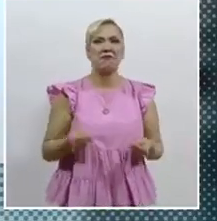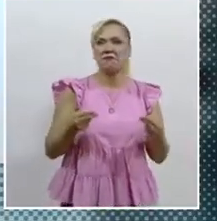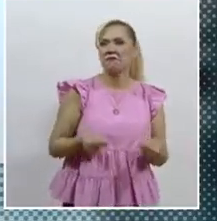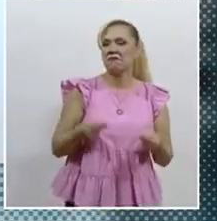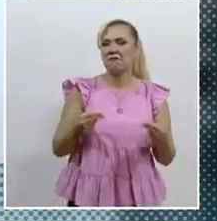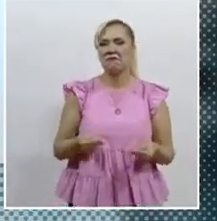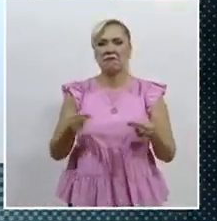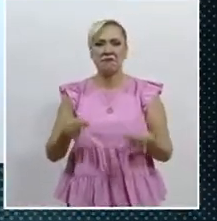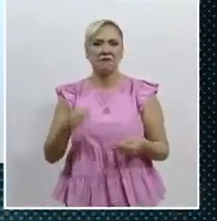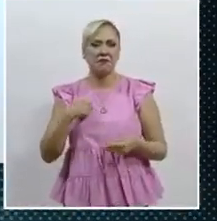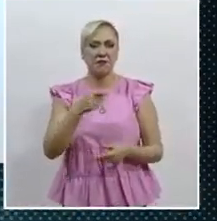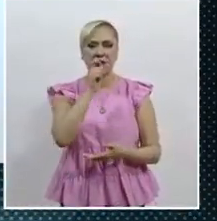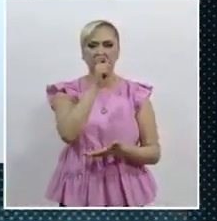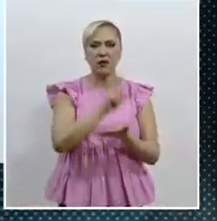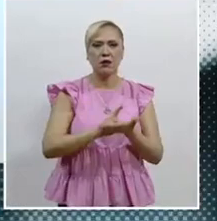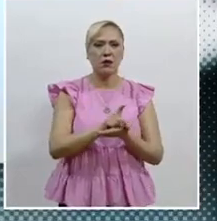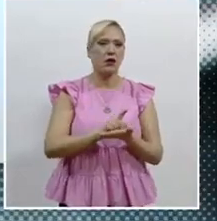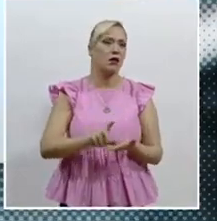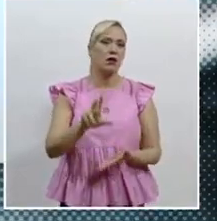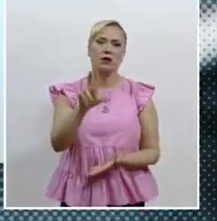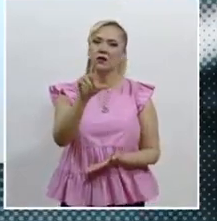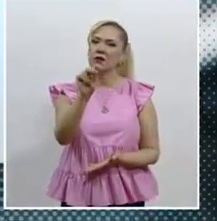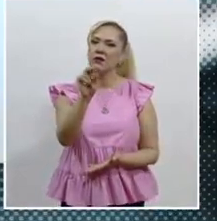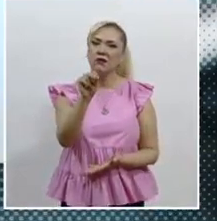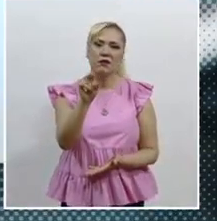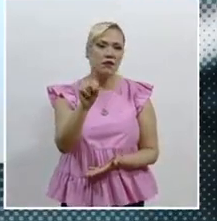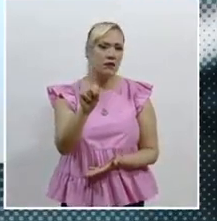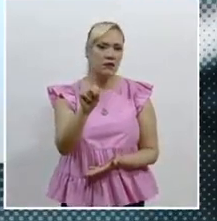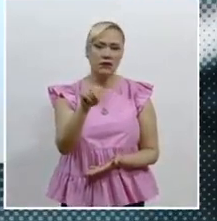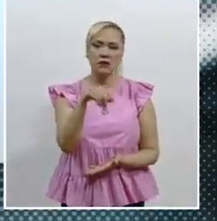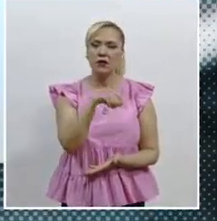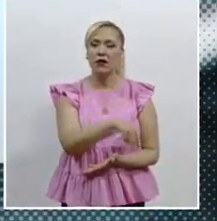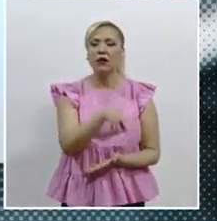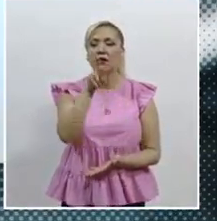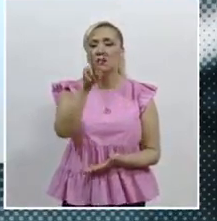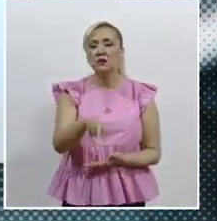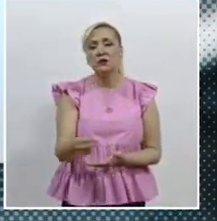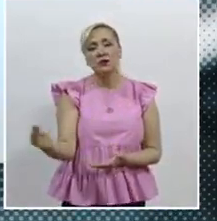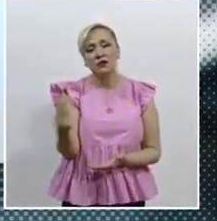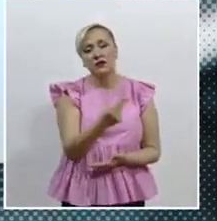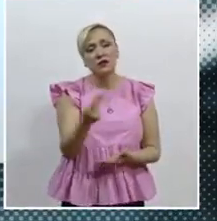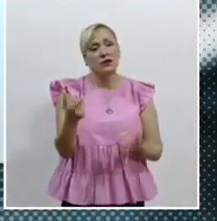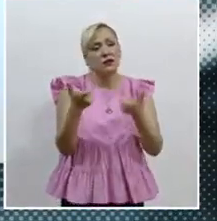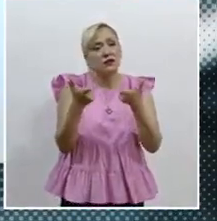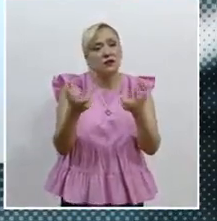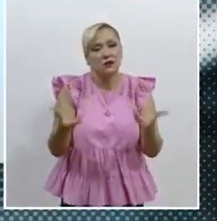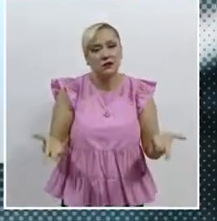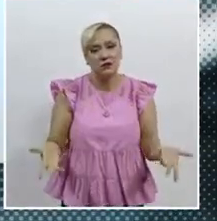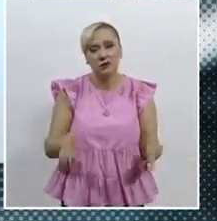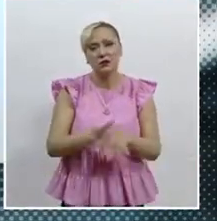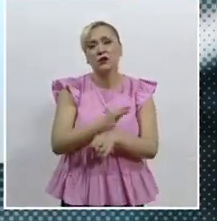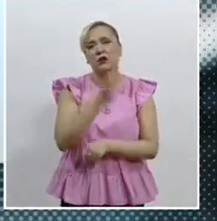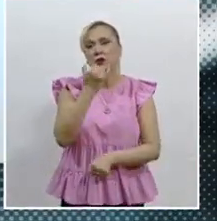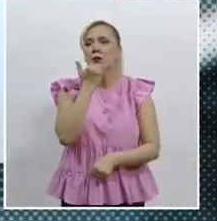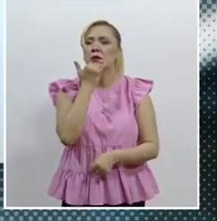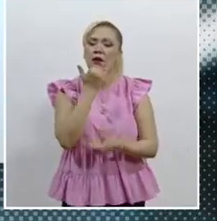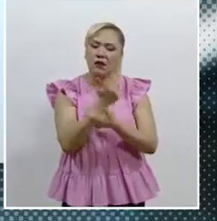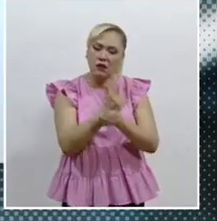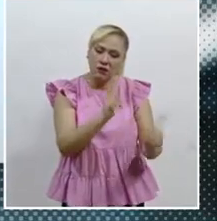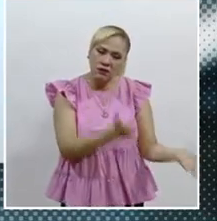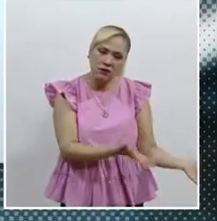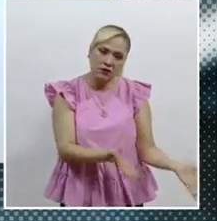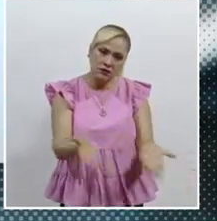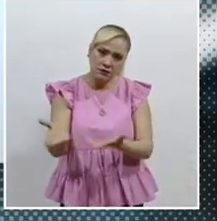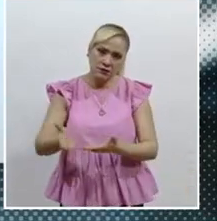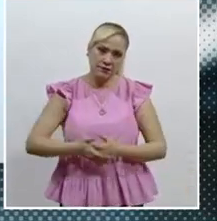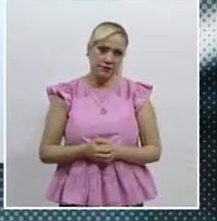se encuentra en el supuesto que establece la ley para el efecto que se declare la procedencia de la amnistía. No